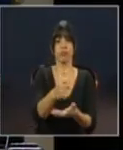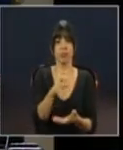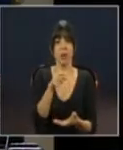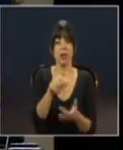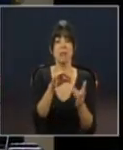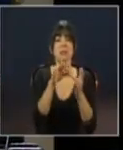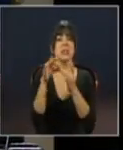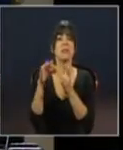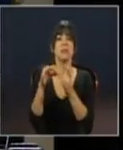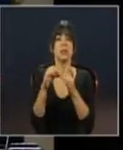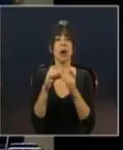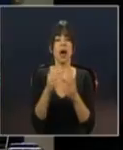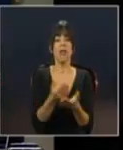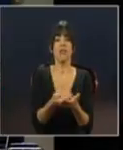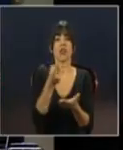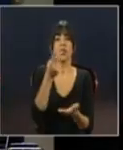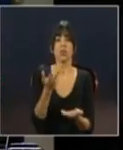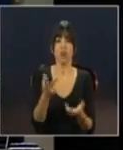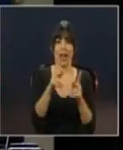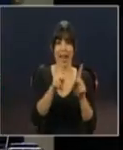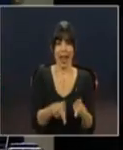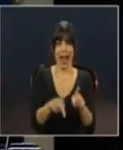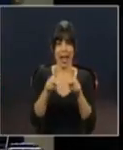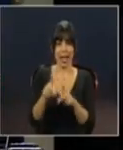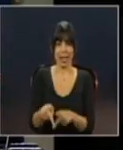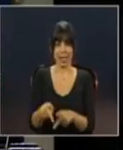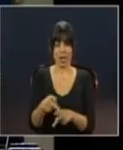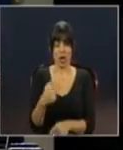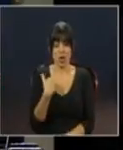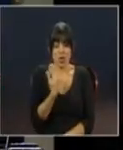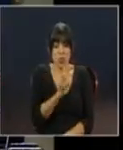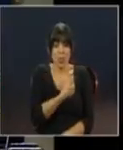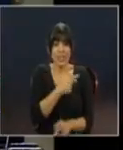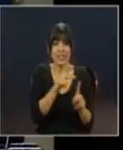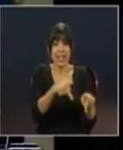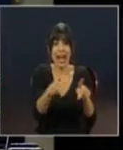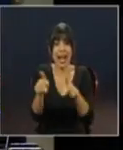recurso, la gente, nuestra gente.